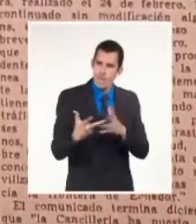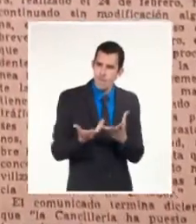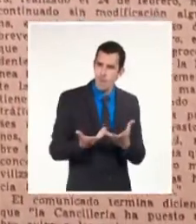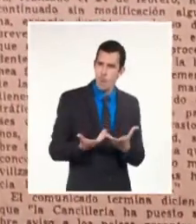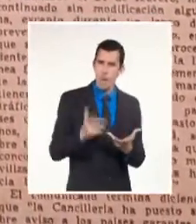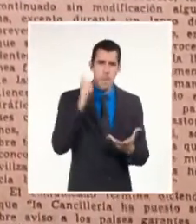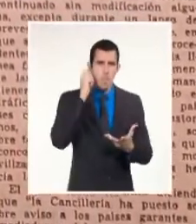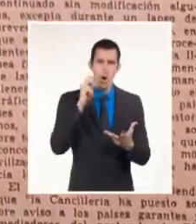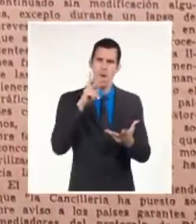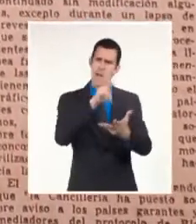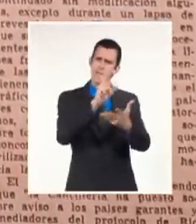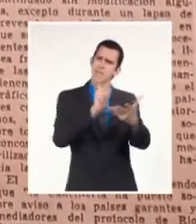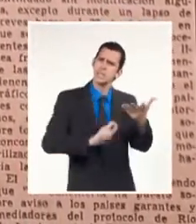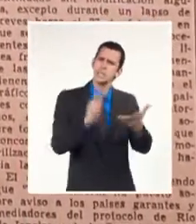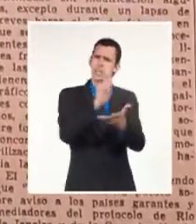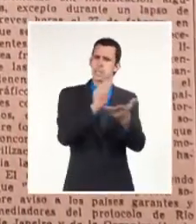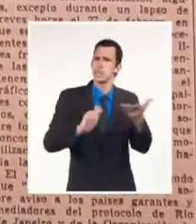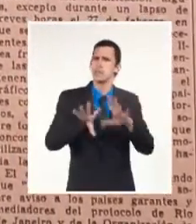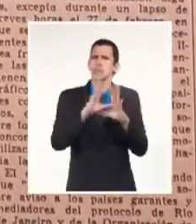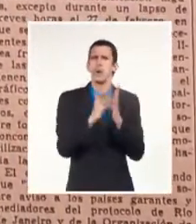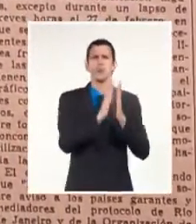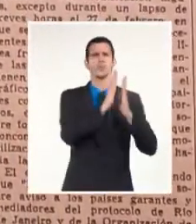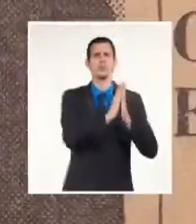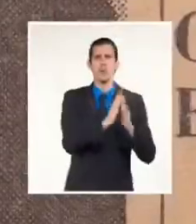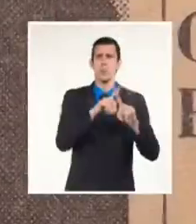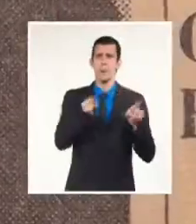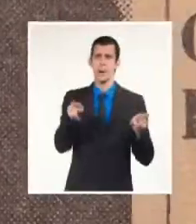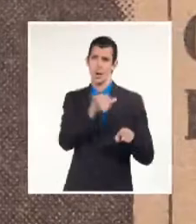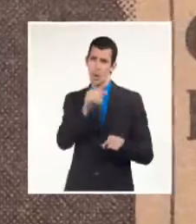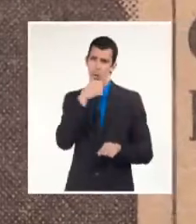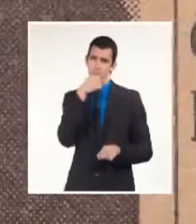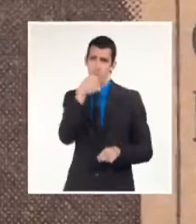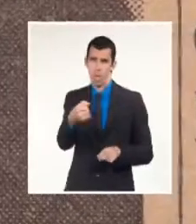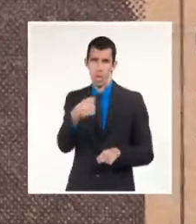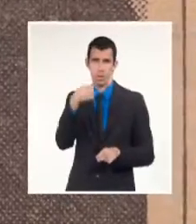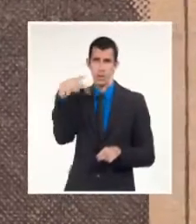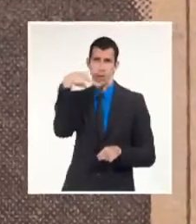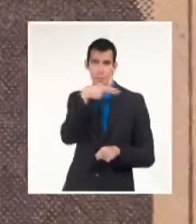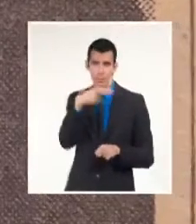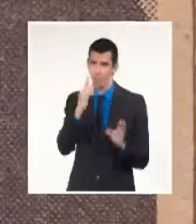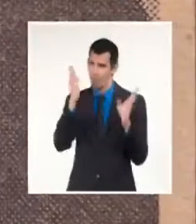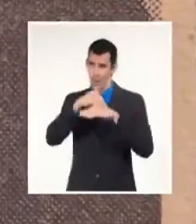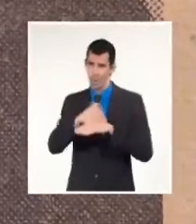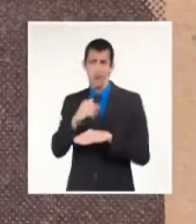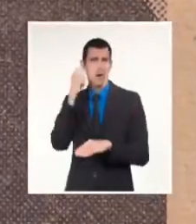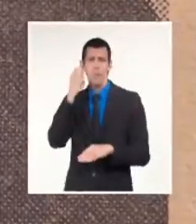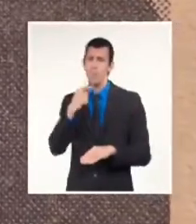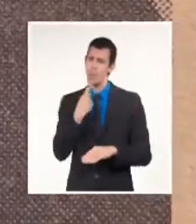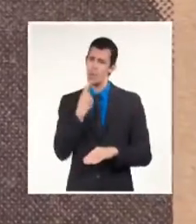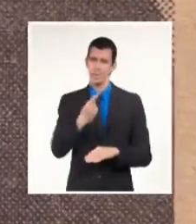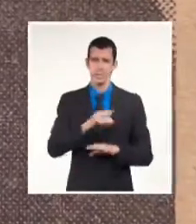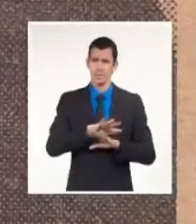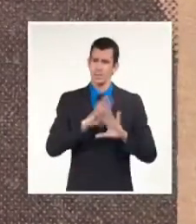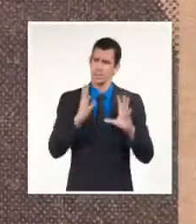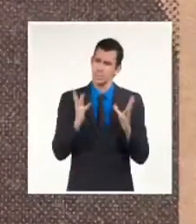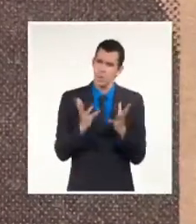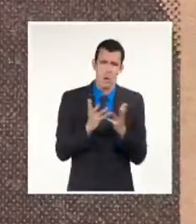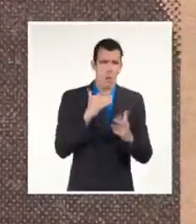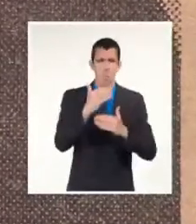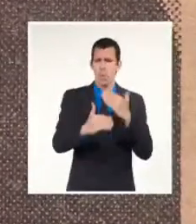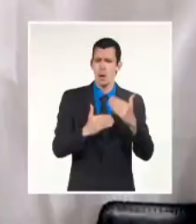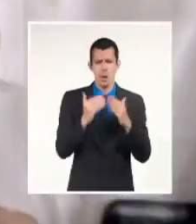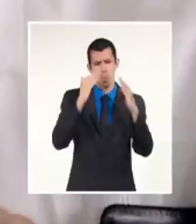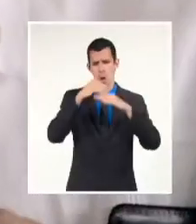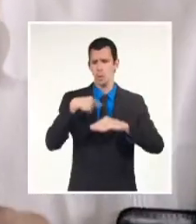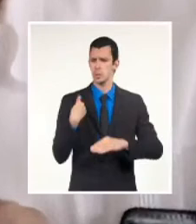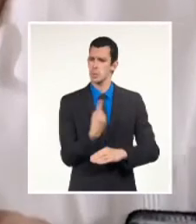poetisa, religiosa, era todo menos chota. Entonces levanto la mano y le llamo la atención al fiscal, hey, look here. Le digo, mire para